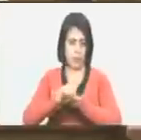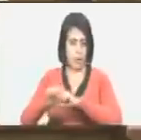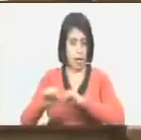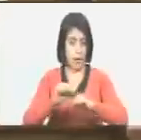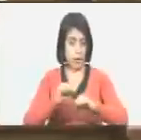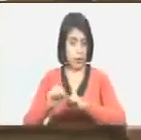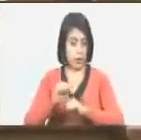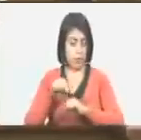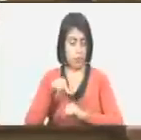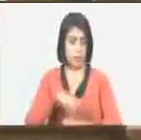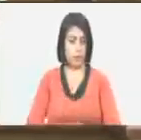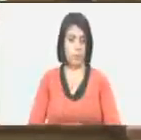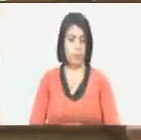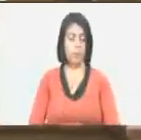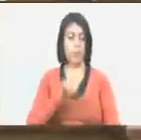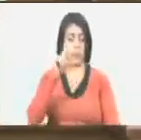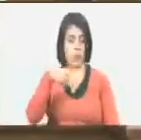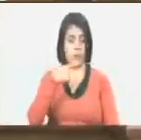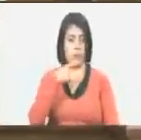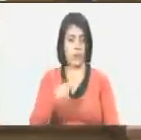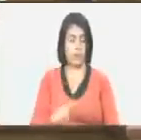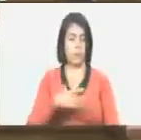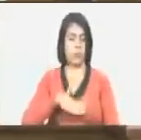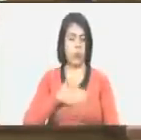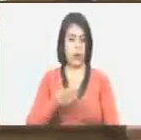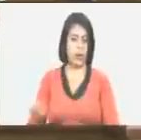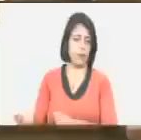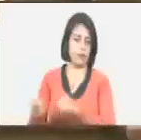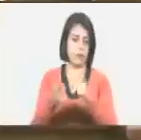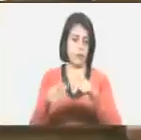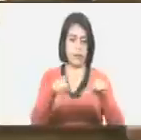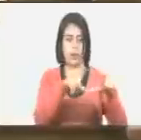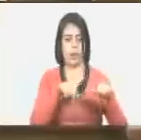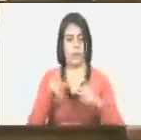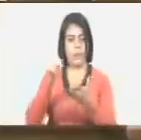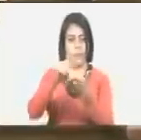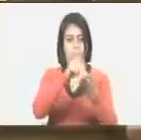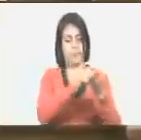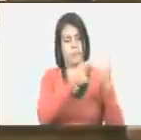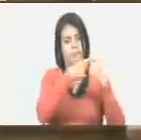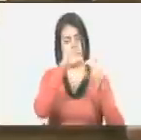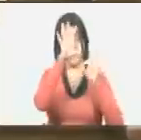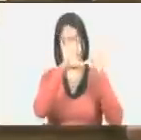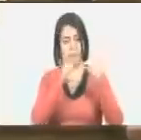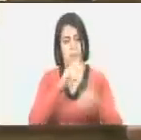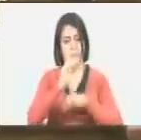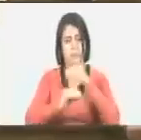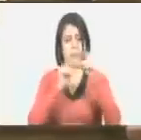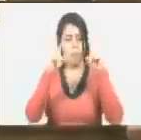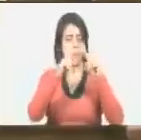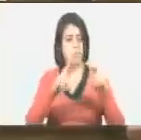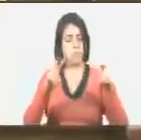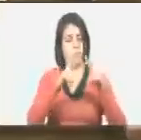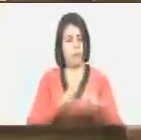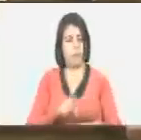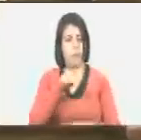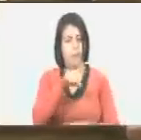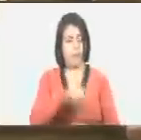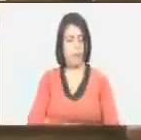de extinción de dominio. Asimismo, podrá trasladarse al lugar en el extranjero para realizar las